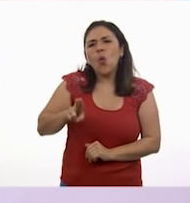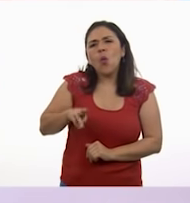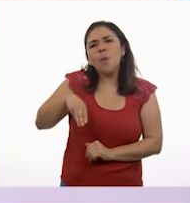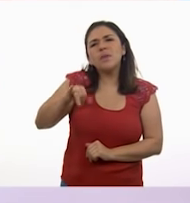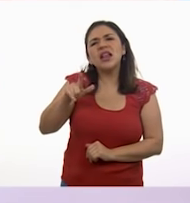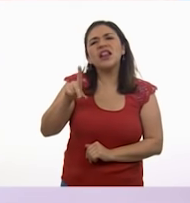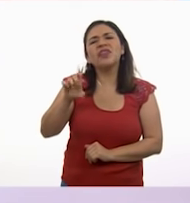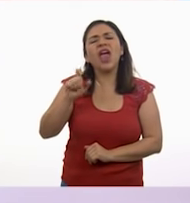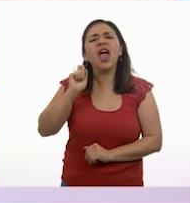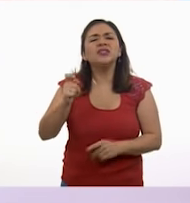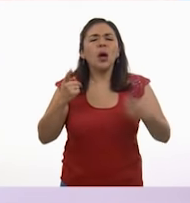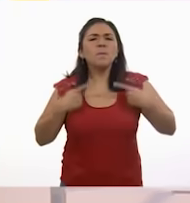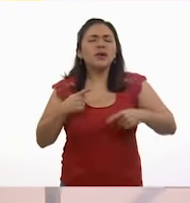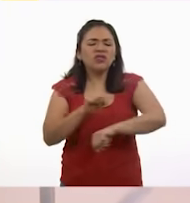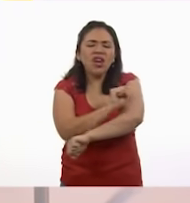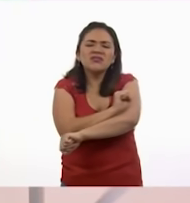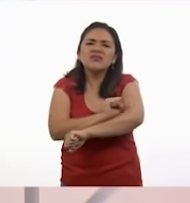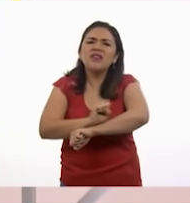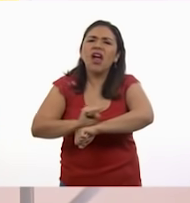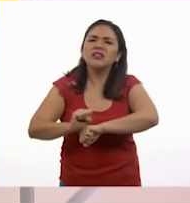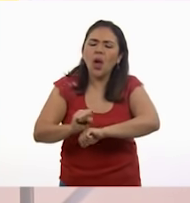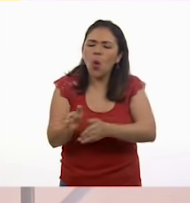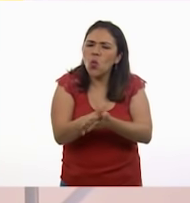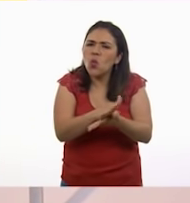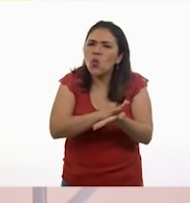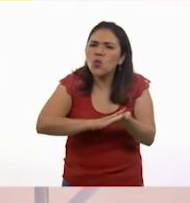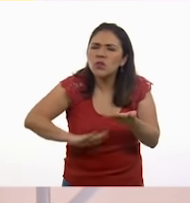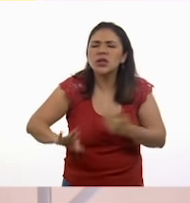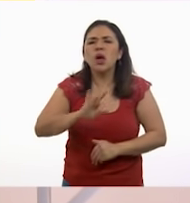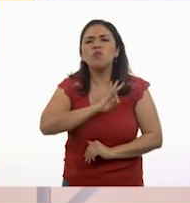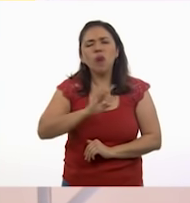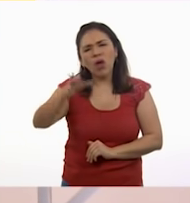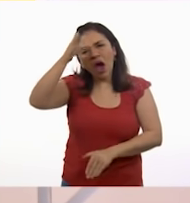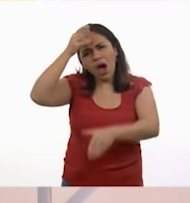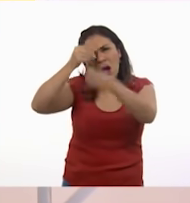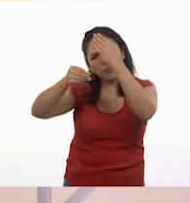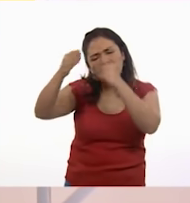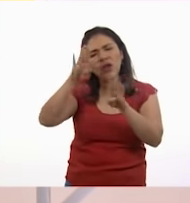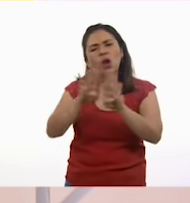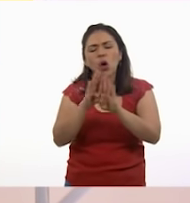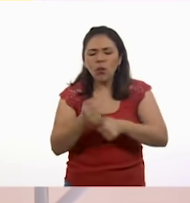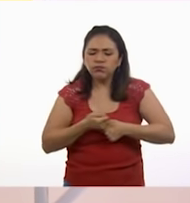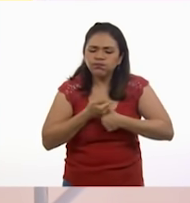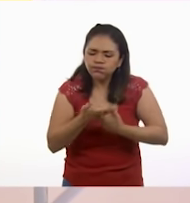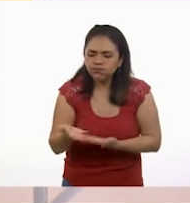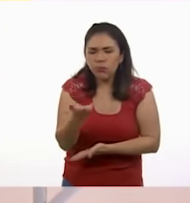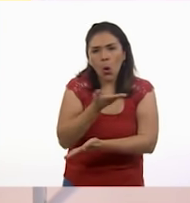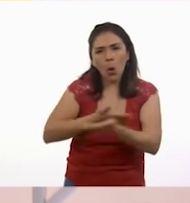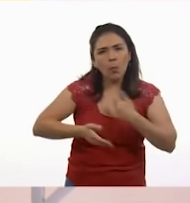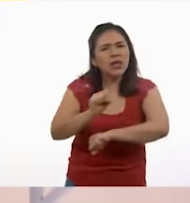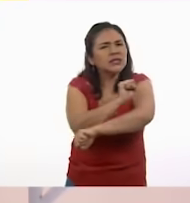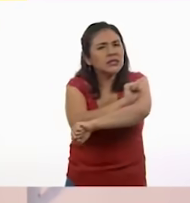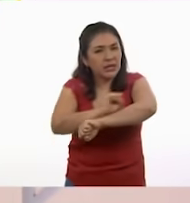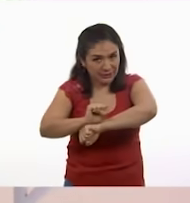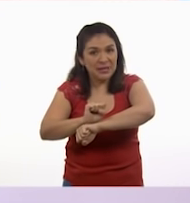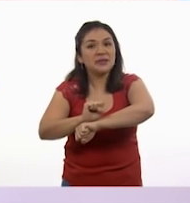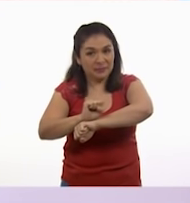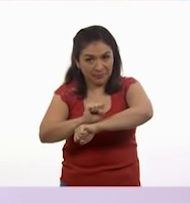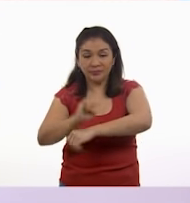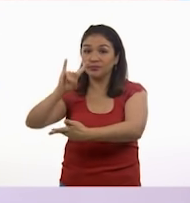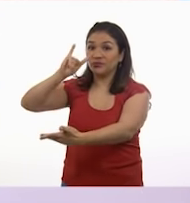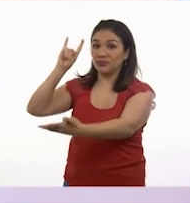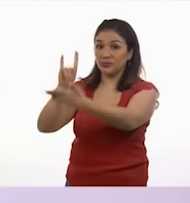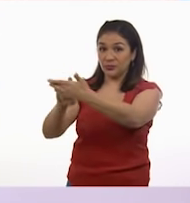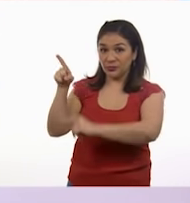sencilla sencilla que aprenda de los valores como transmitir compartir sencilla vamos a pegarla